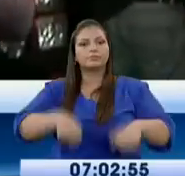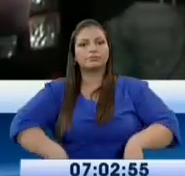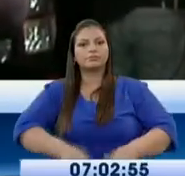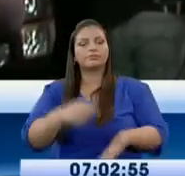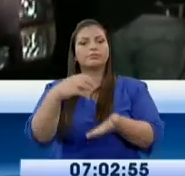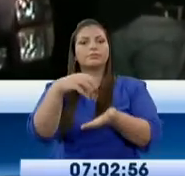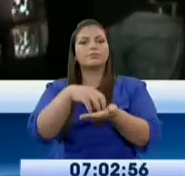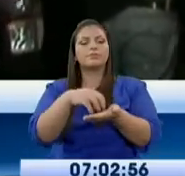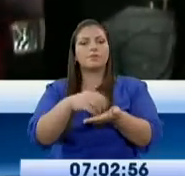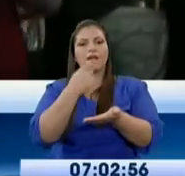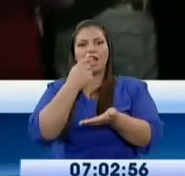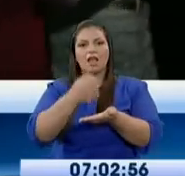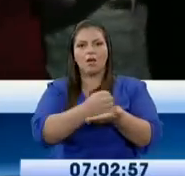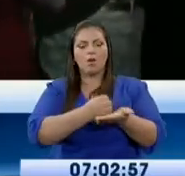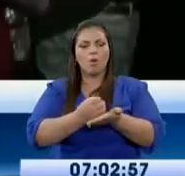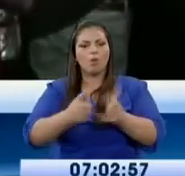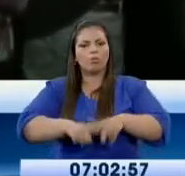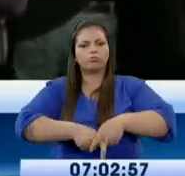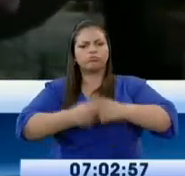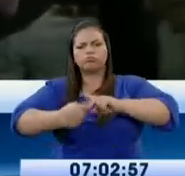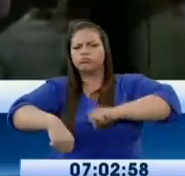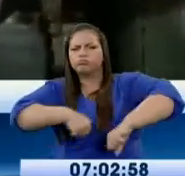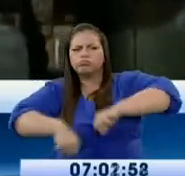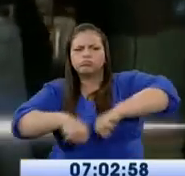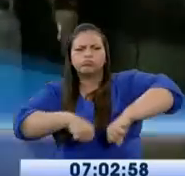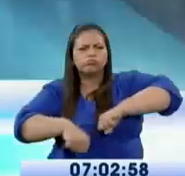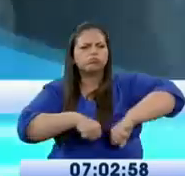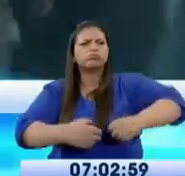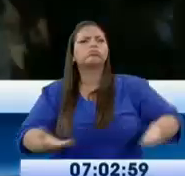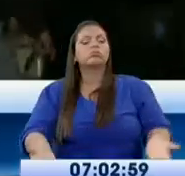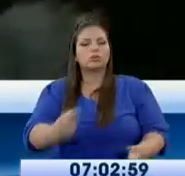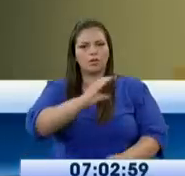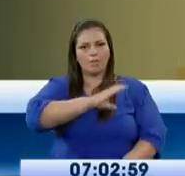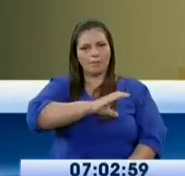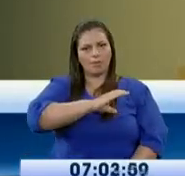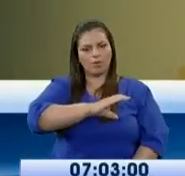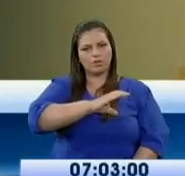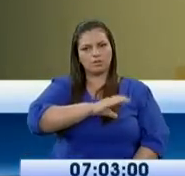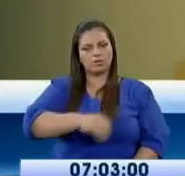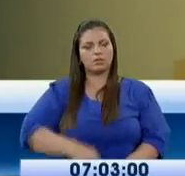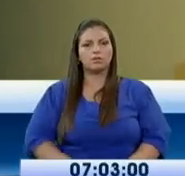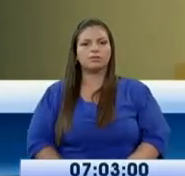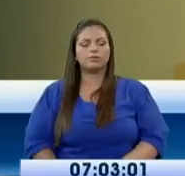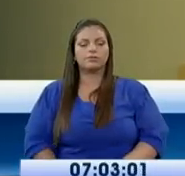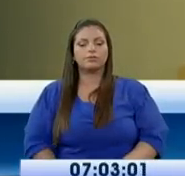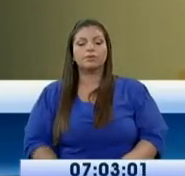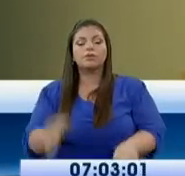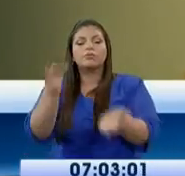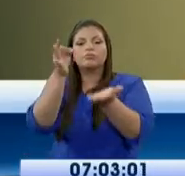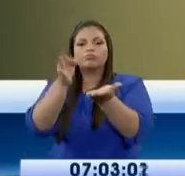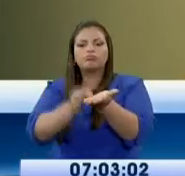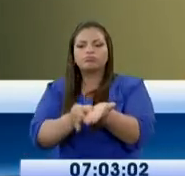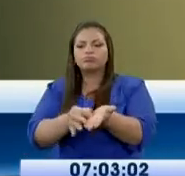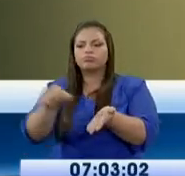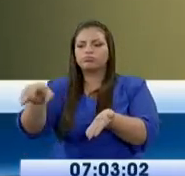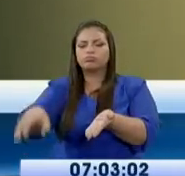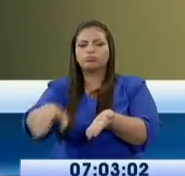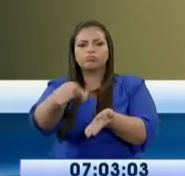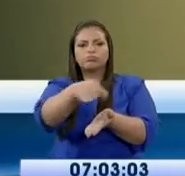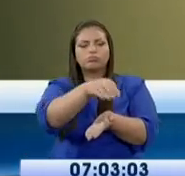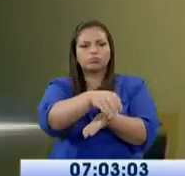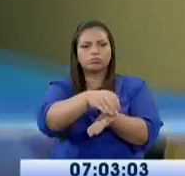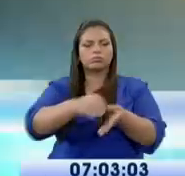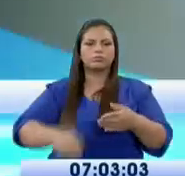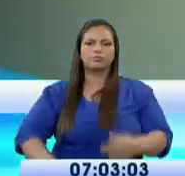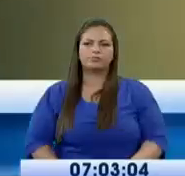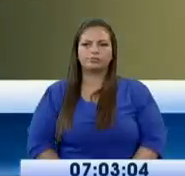el operativo denominado Jaque Mate 2, Operación Cristal 4 y 5 en los cantones de Arenillas y El Guabo. Un